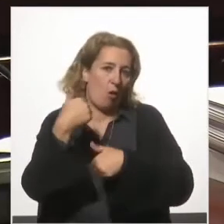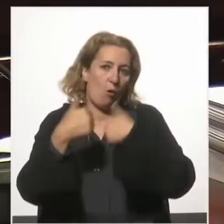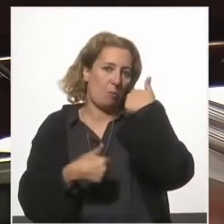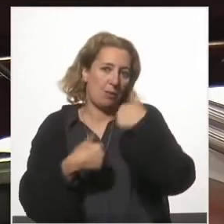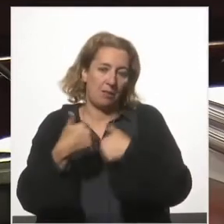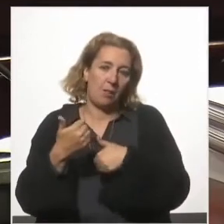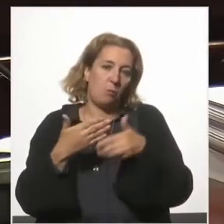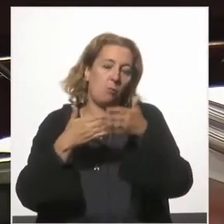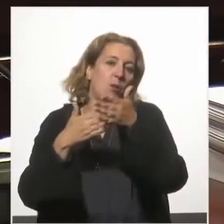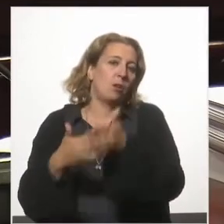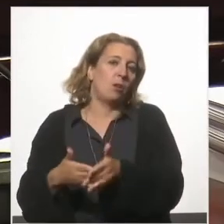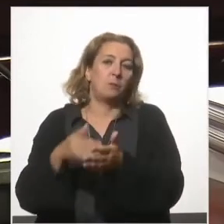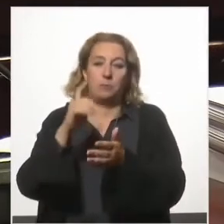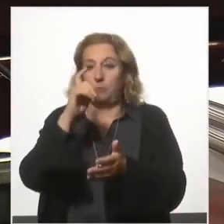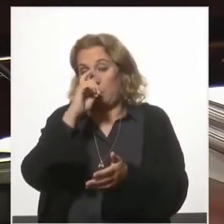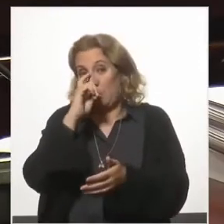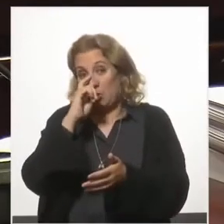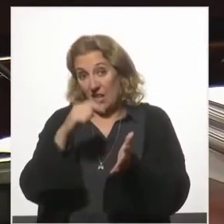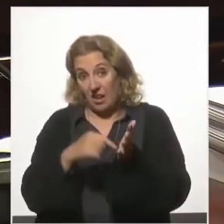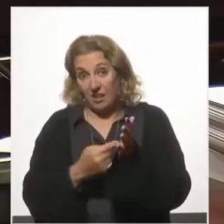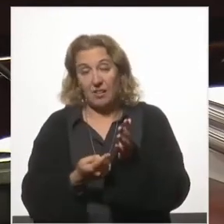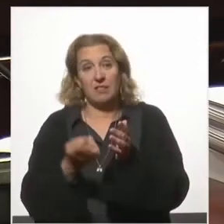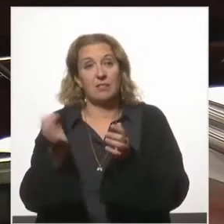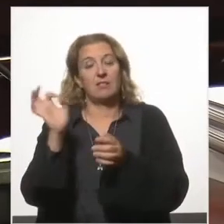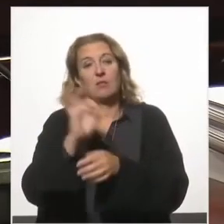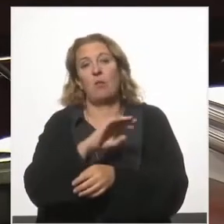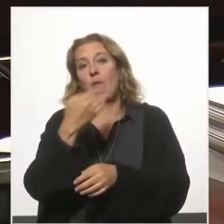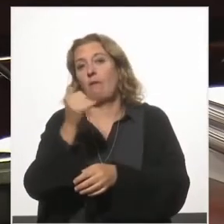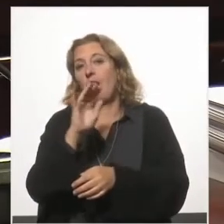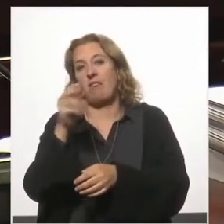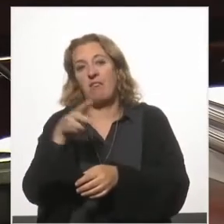no ya con el de Buenos Aires, sino con el de Bahía Blanca.